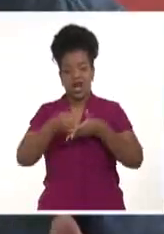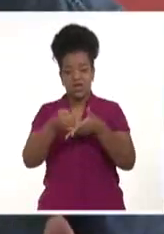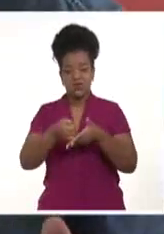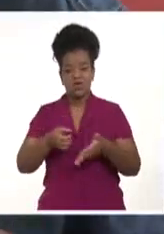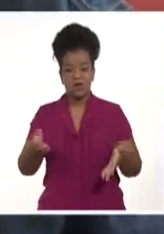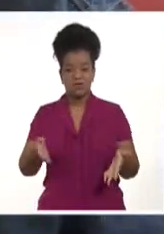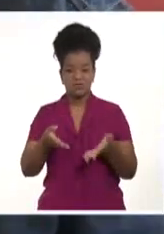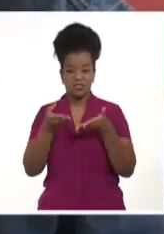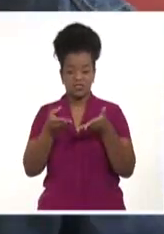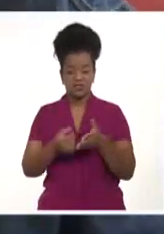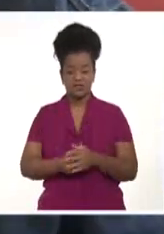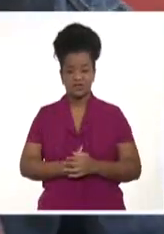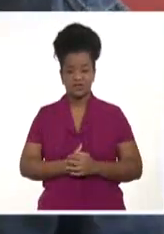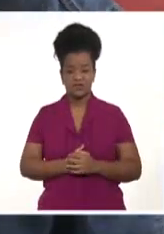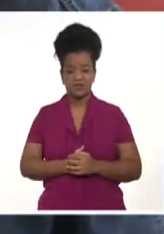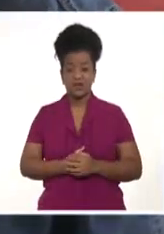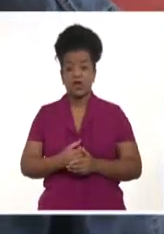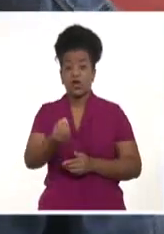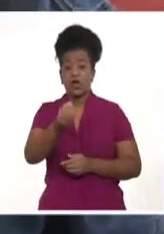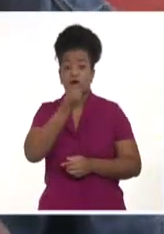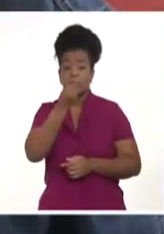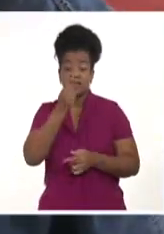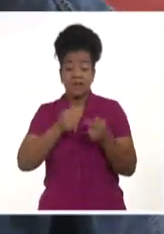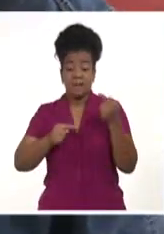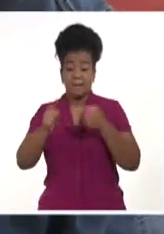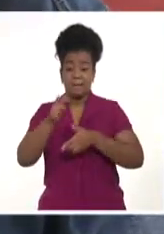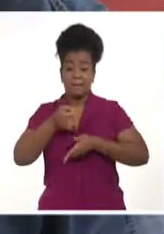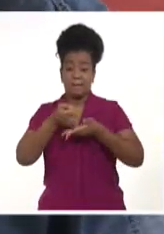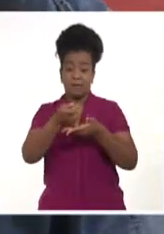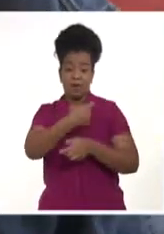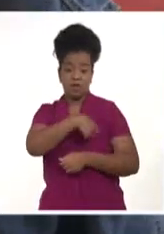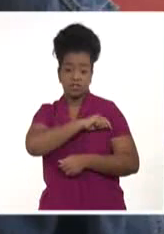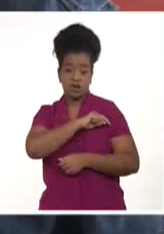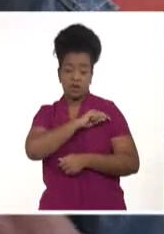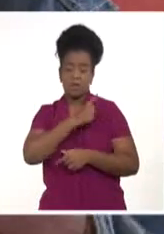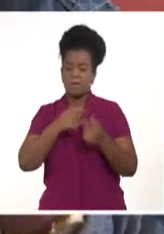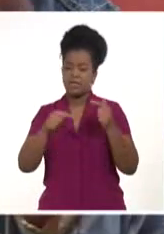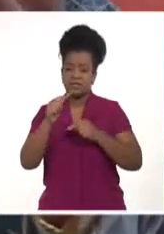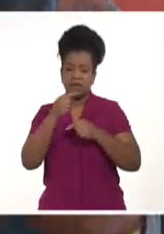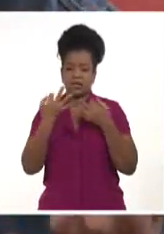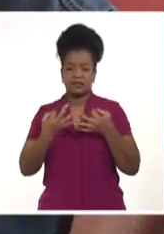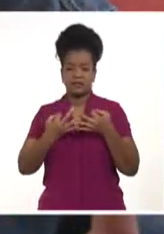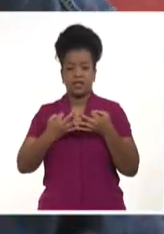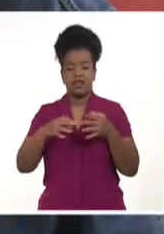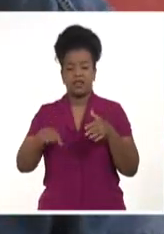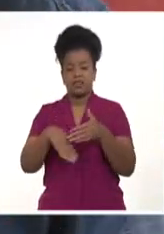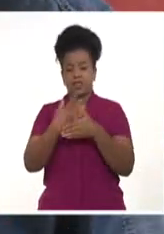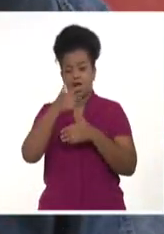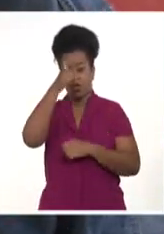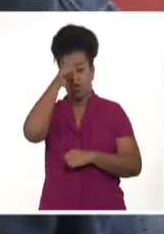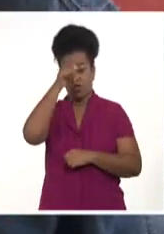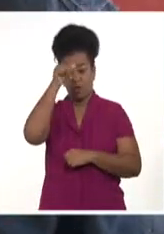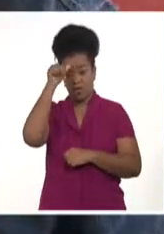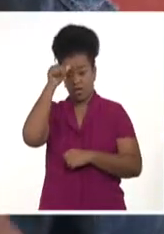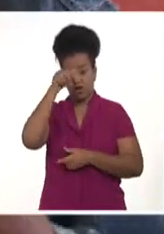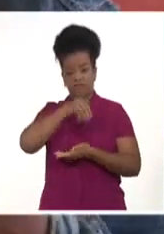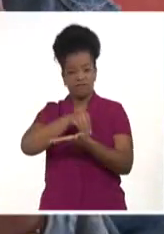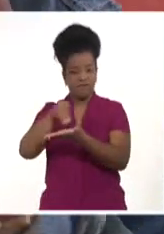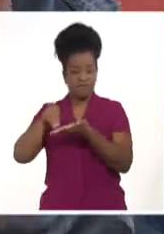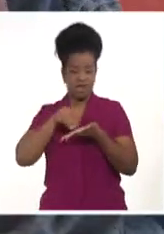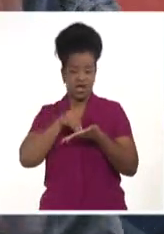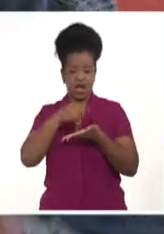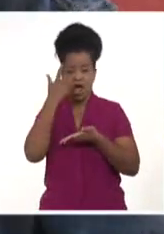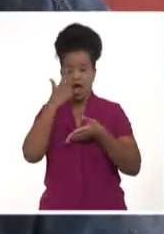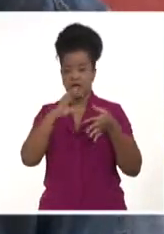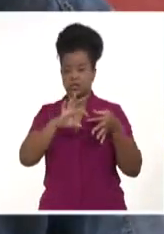para la población, principalmente los domingos, en la feria de Artemisa. Le vendemos a los centros estudiantiles,